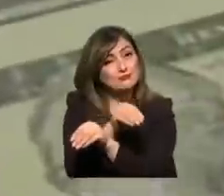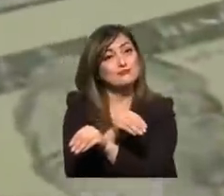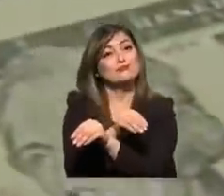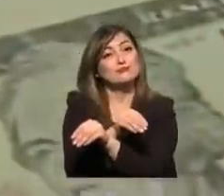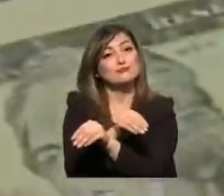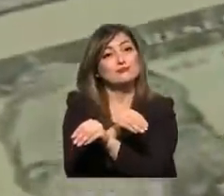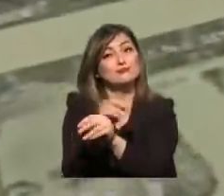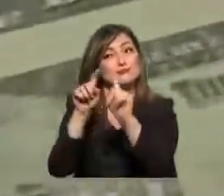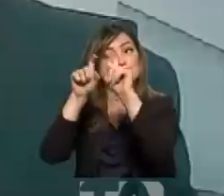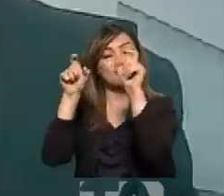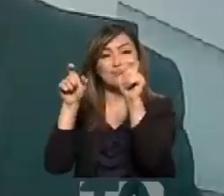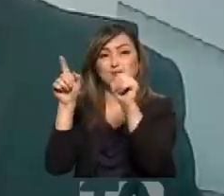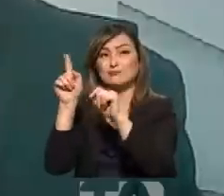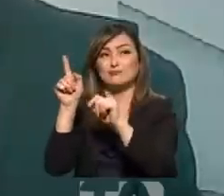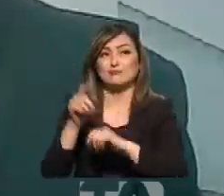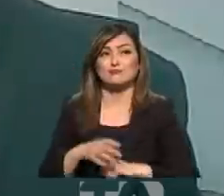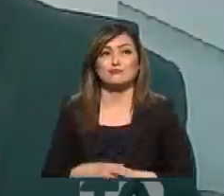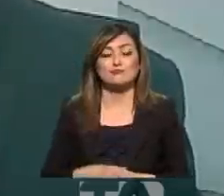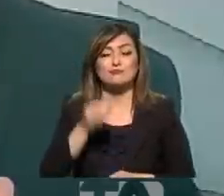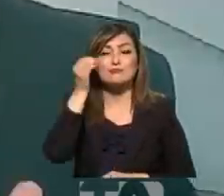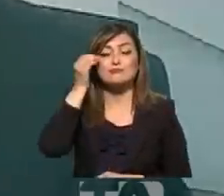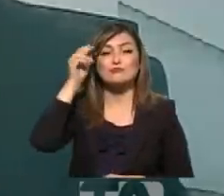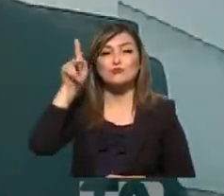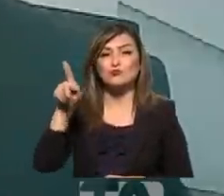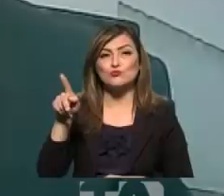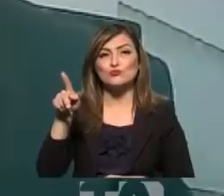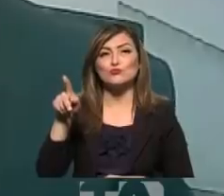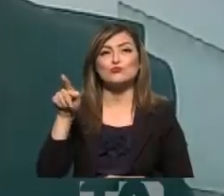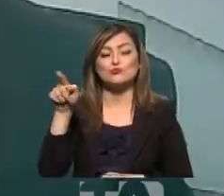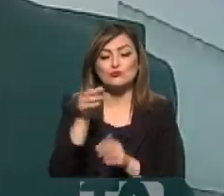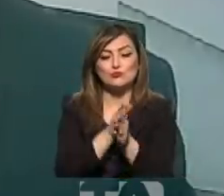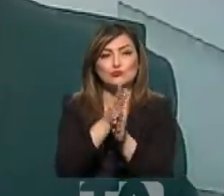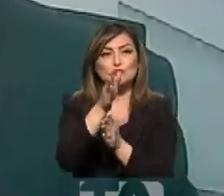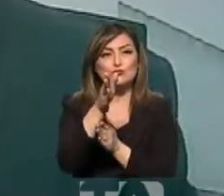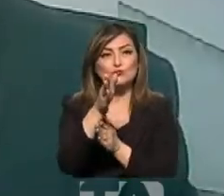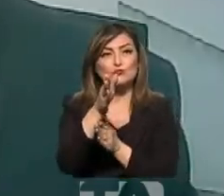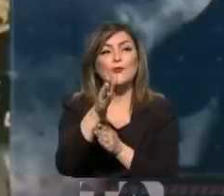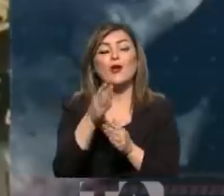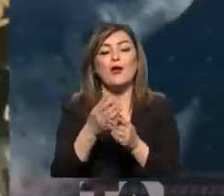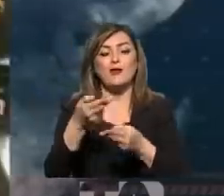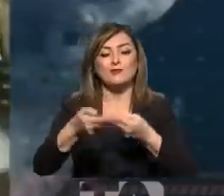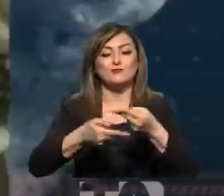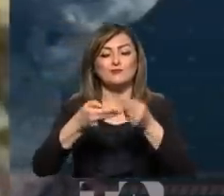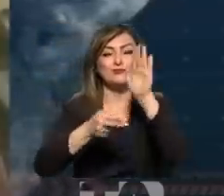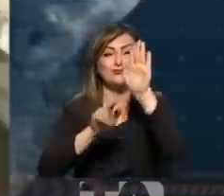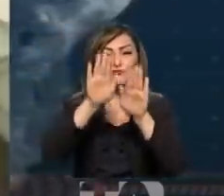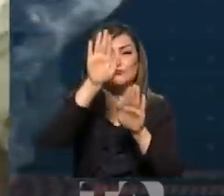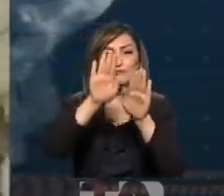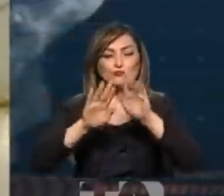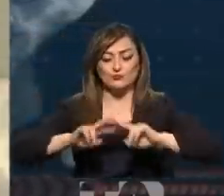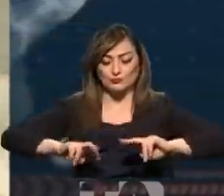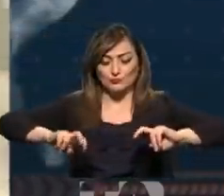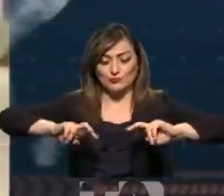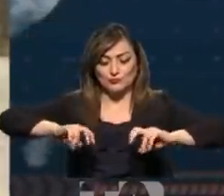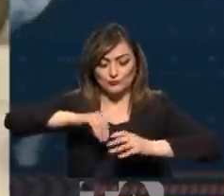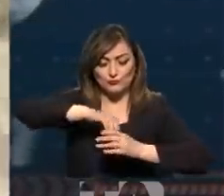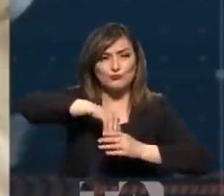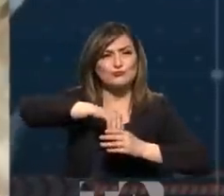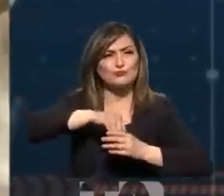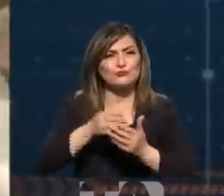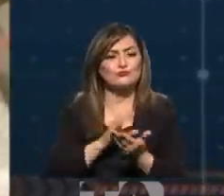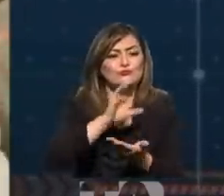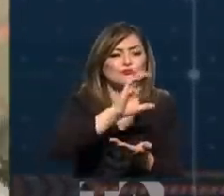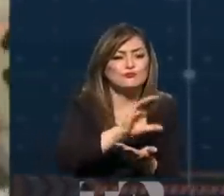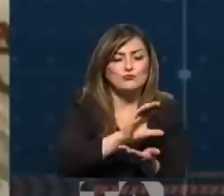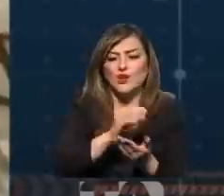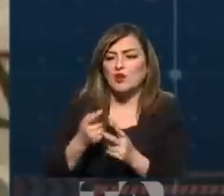través de la compañía. A criterio de Juan Carlos Peralvo, especialista en mercado de valores, se debe investigar el destino, pero también